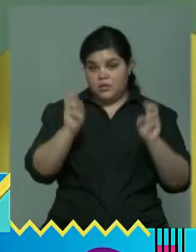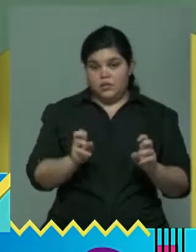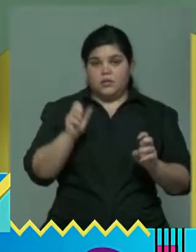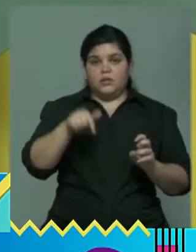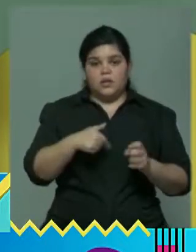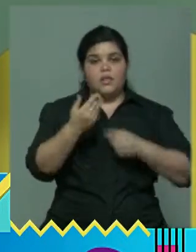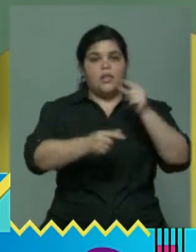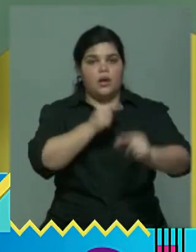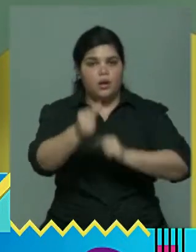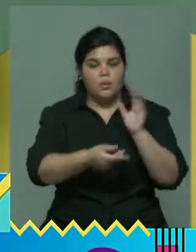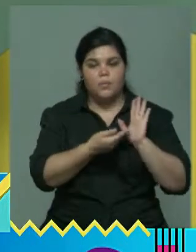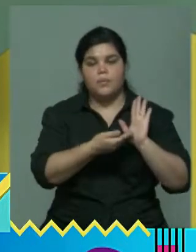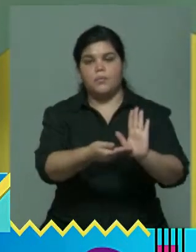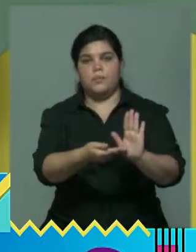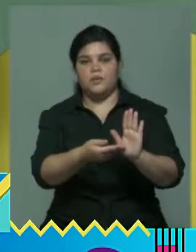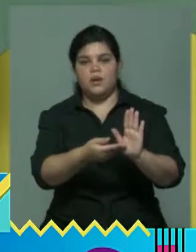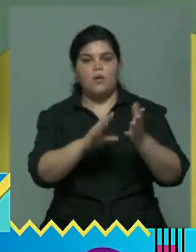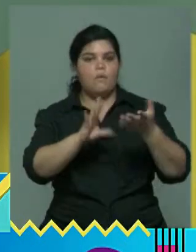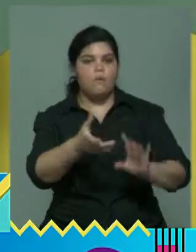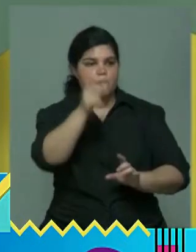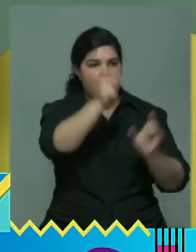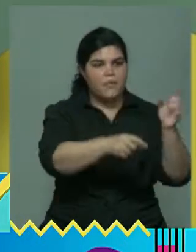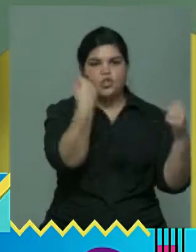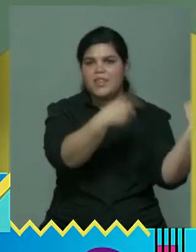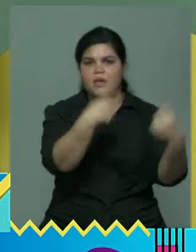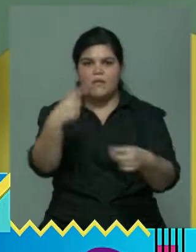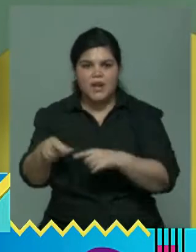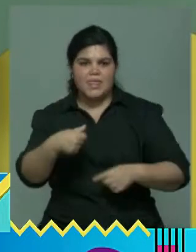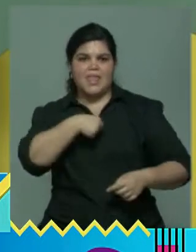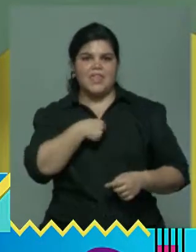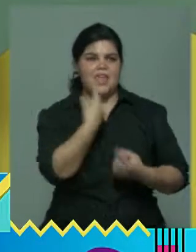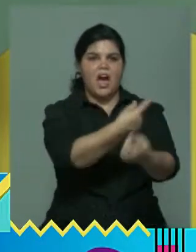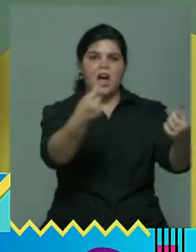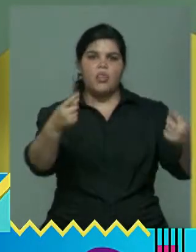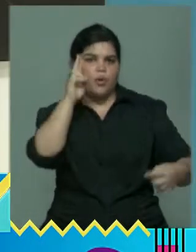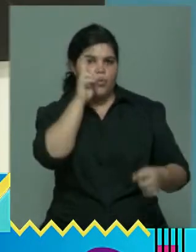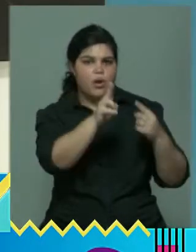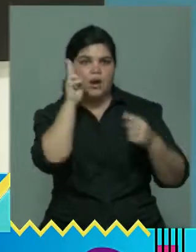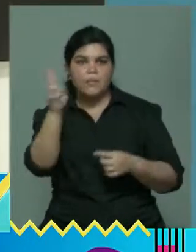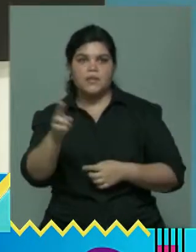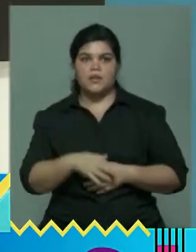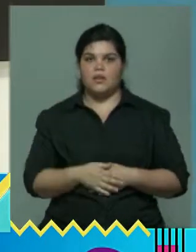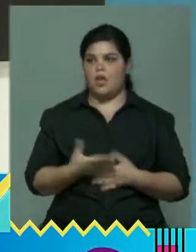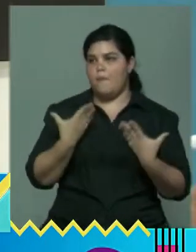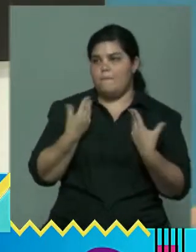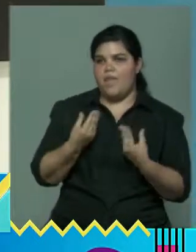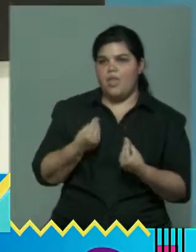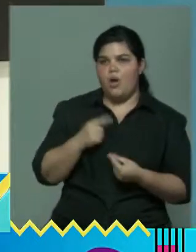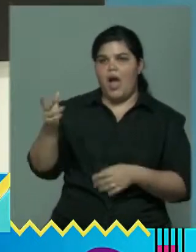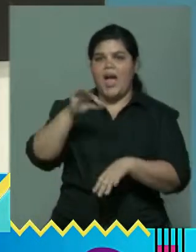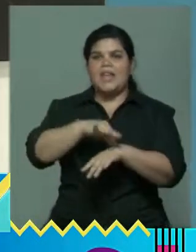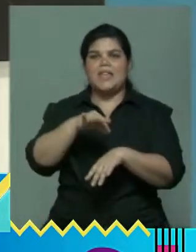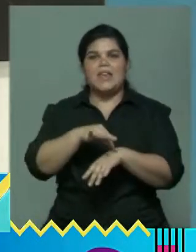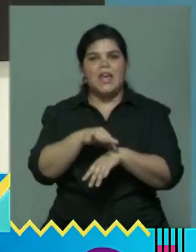a considerar otras maneras de ser y de querer a nuestro cuerpo. El no tener miedo de ir a un ginecólogo y que haber tenido una